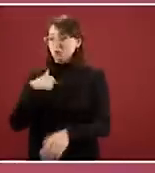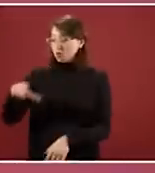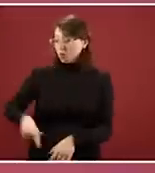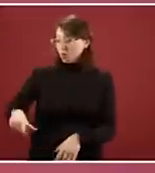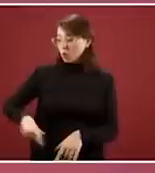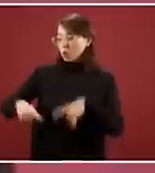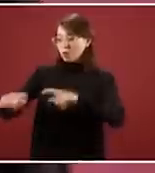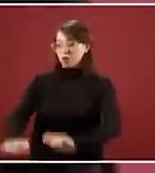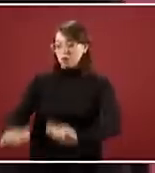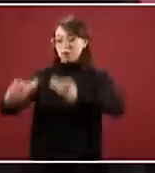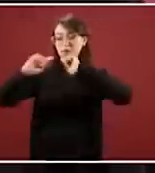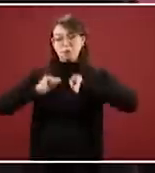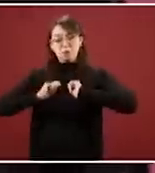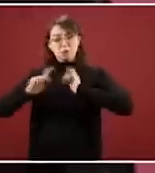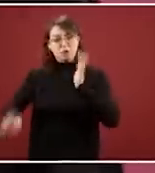en ningún lado.